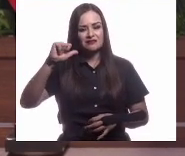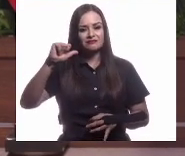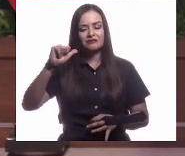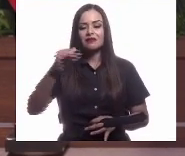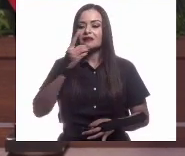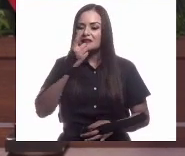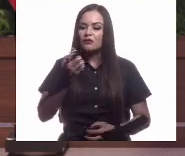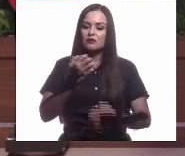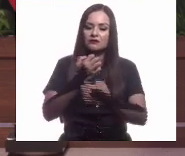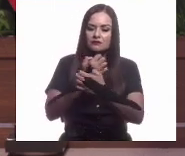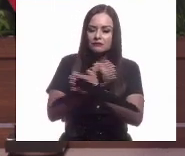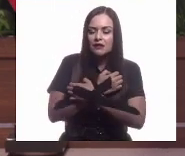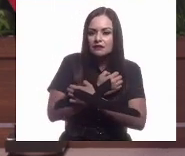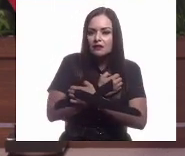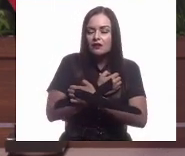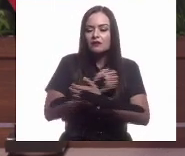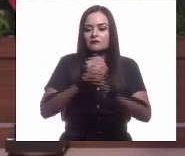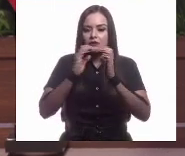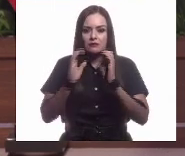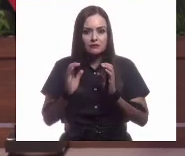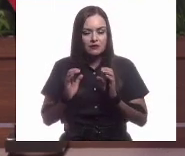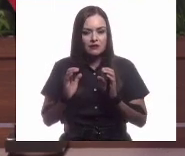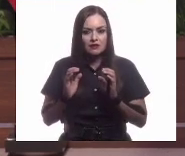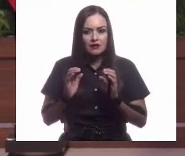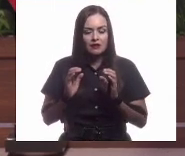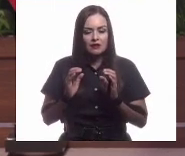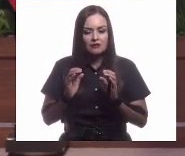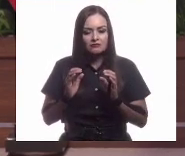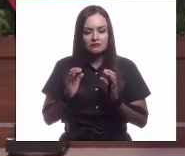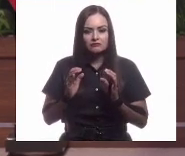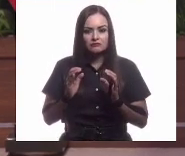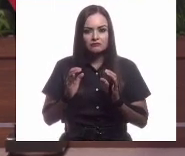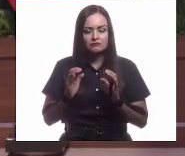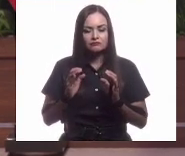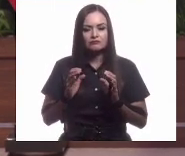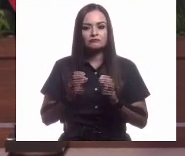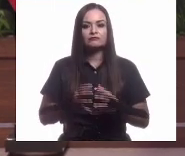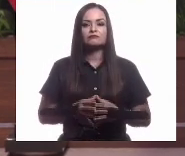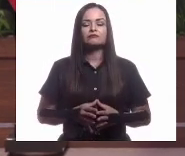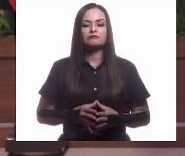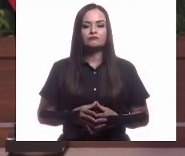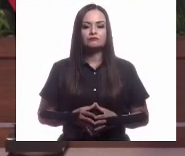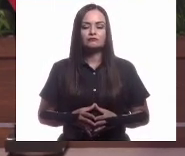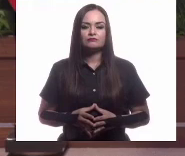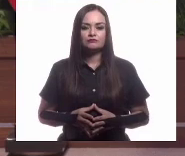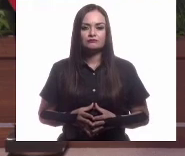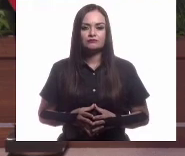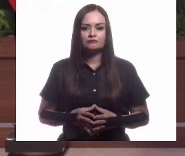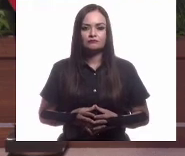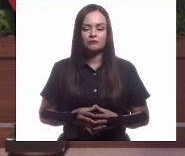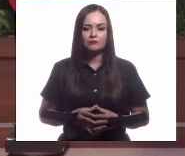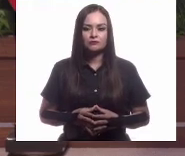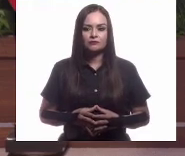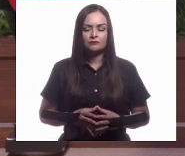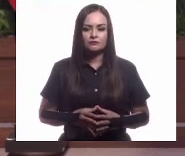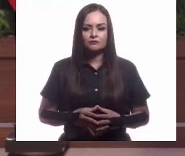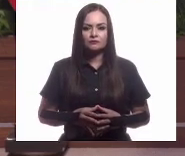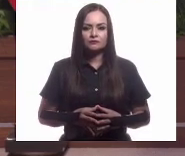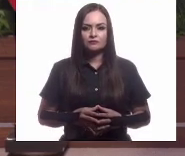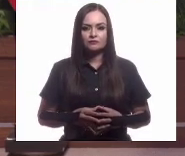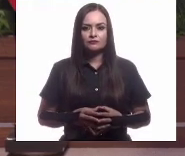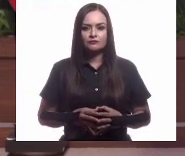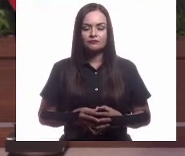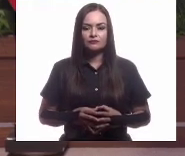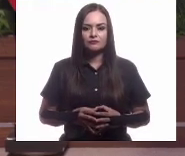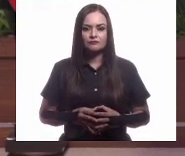con prevención, con inteligencia y con coordinación es factible